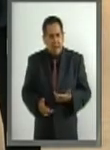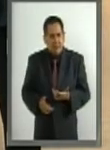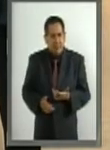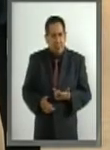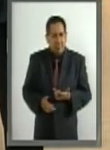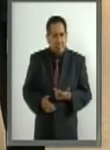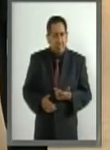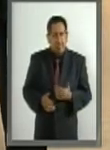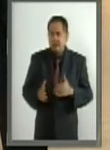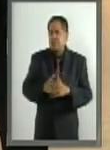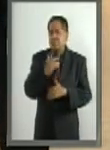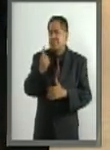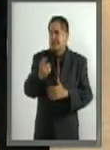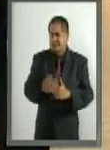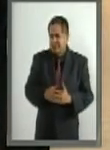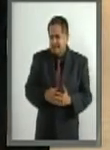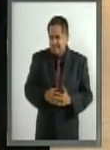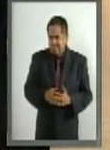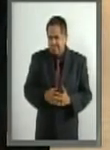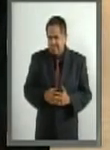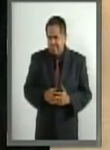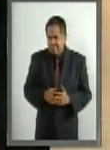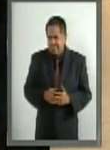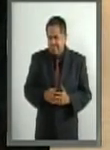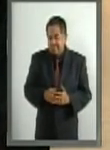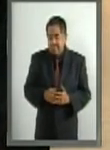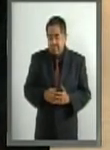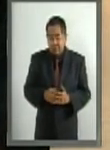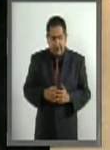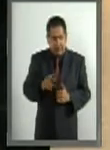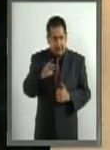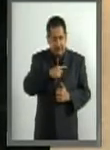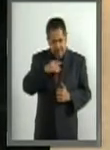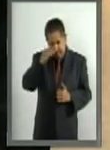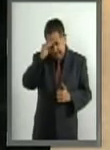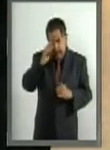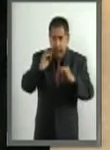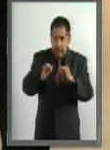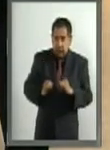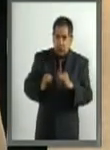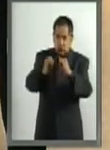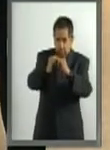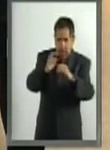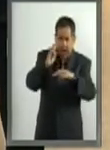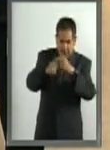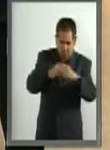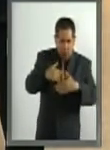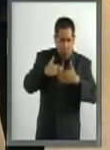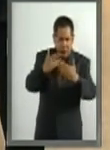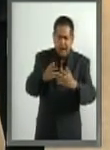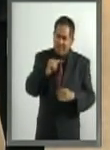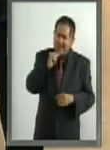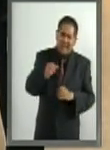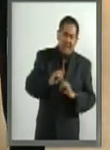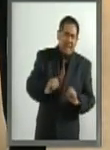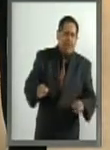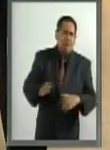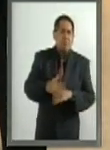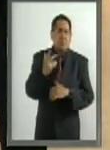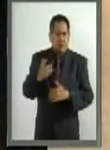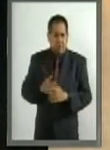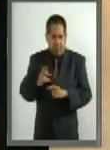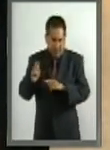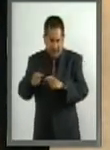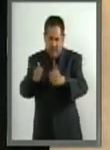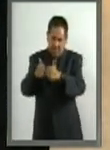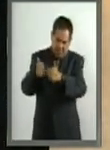¿Por qué, si en verdad le debemos apostar a las instituciones, no lo hacemos? ¿Por qué no les dotamos